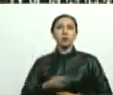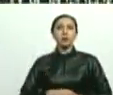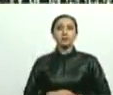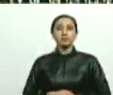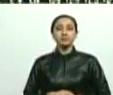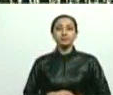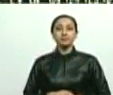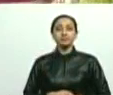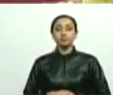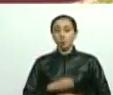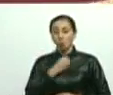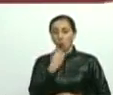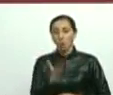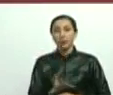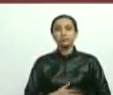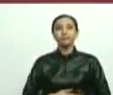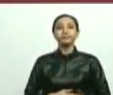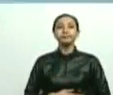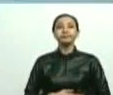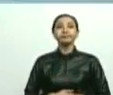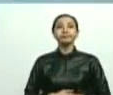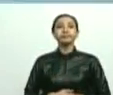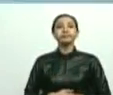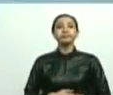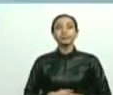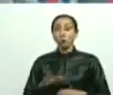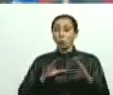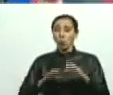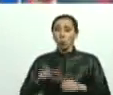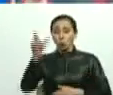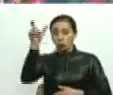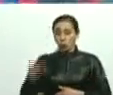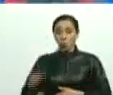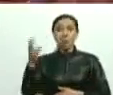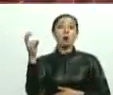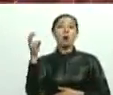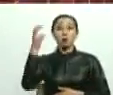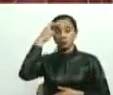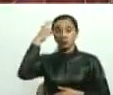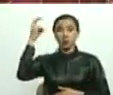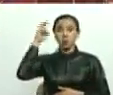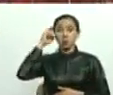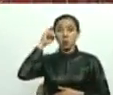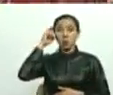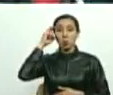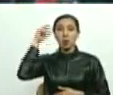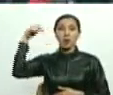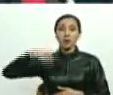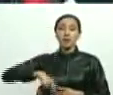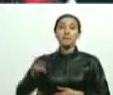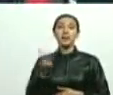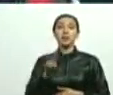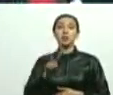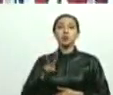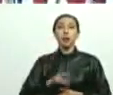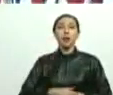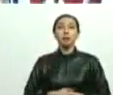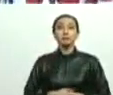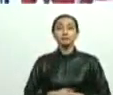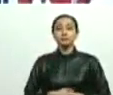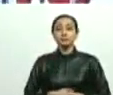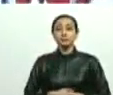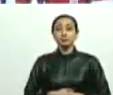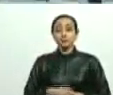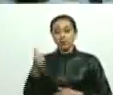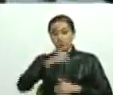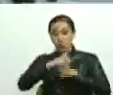bueno, comentarios, ahí me acompañó el canciller de la República, el compañero Jorge Arriaza, el vicecanciller